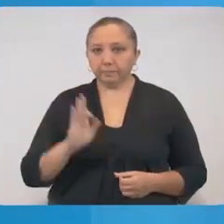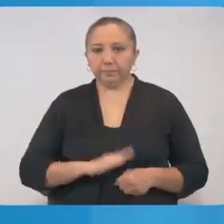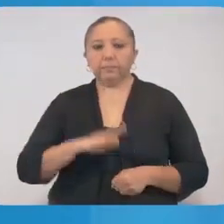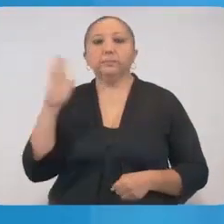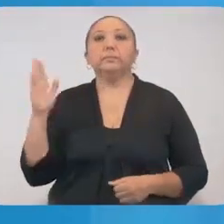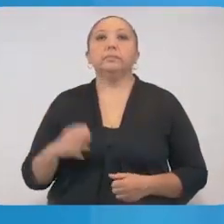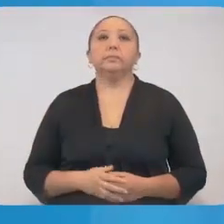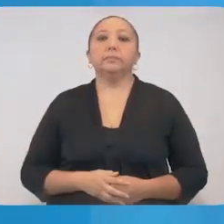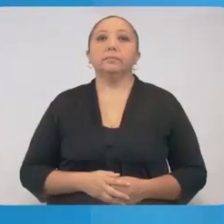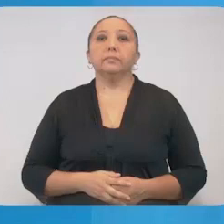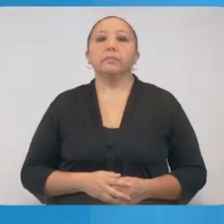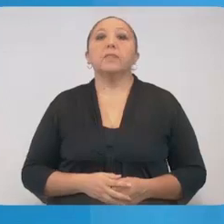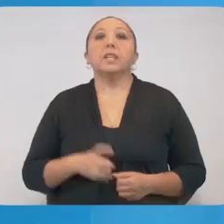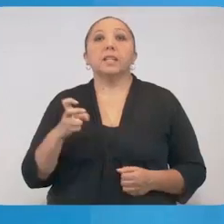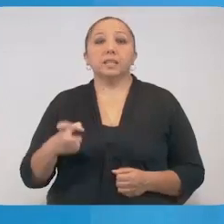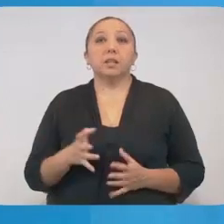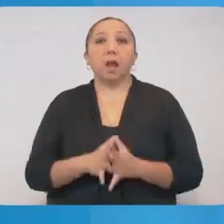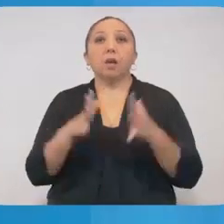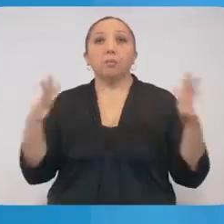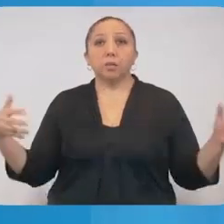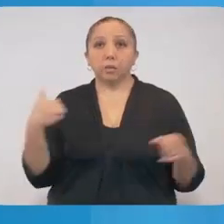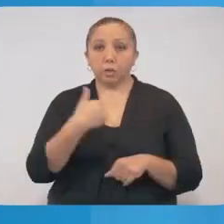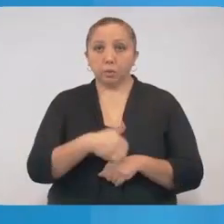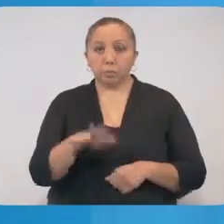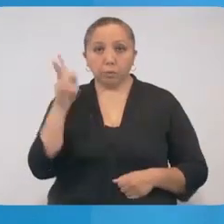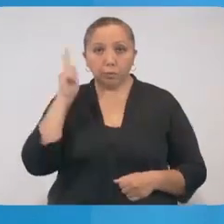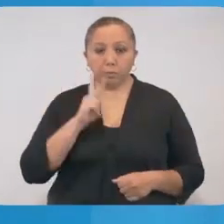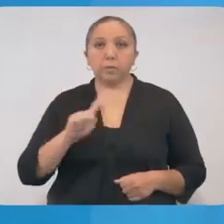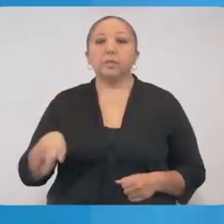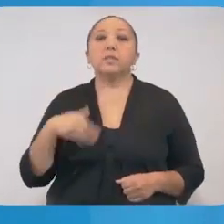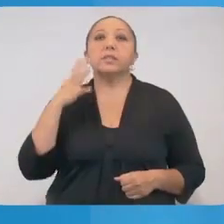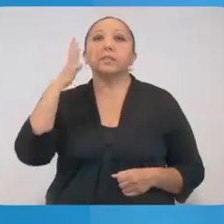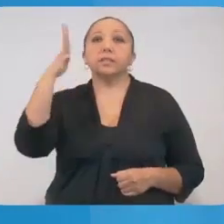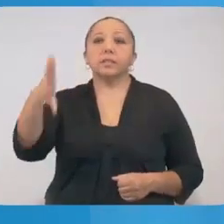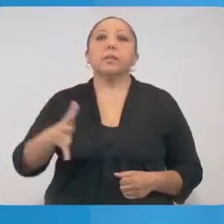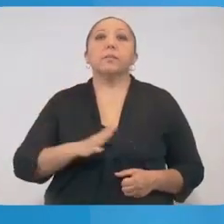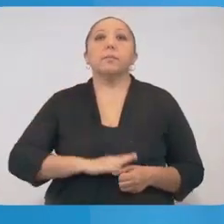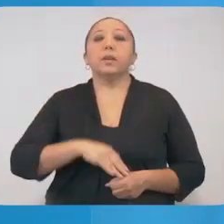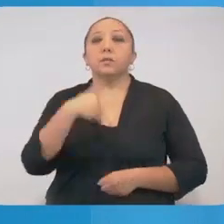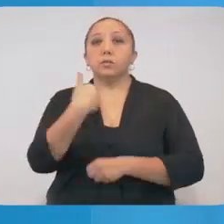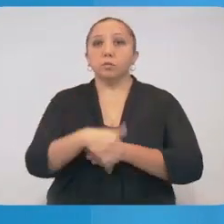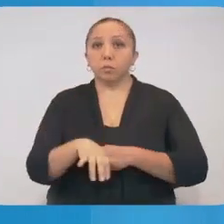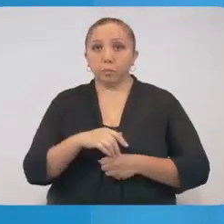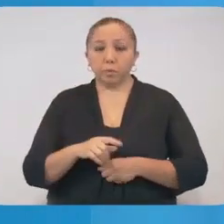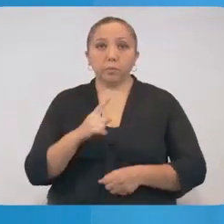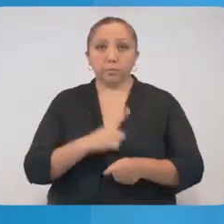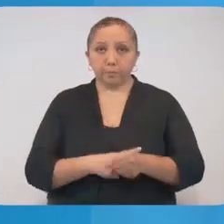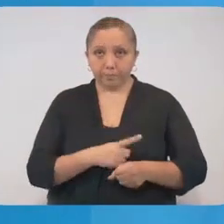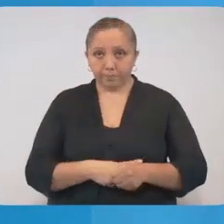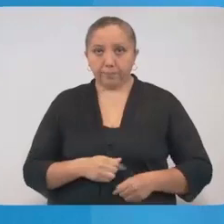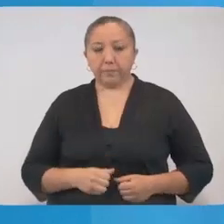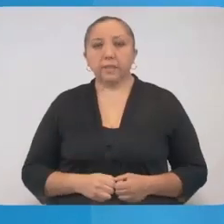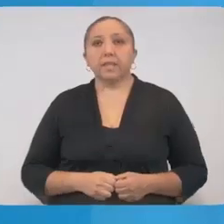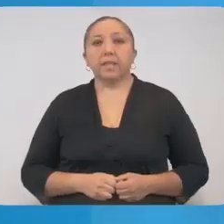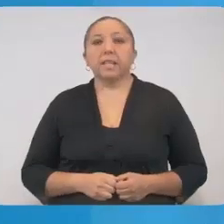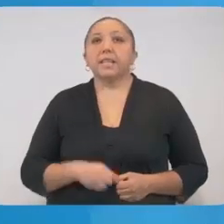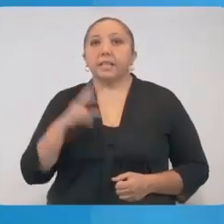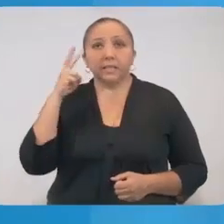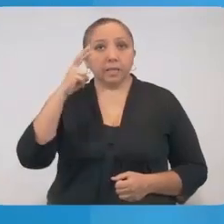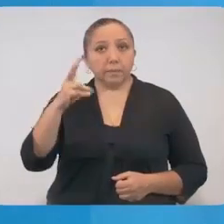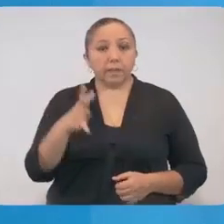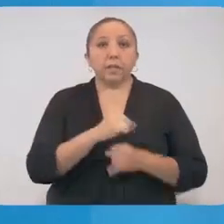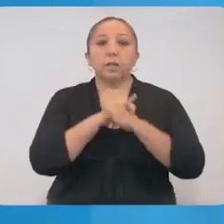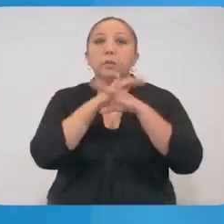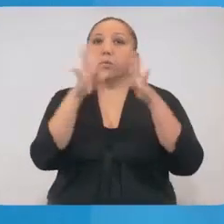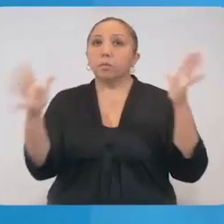Este aumento de número de pruebas implicará, por tanto, un mayor número de casos confirmados, que se reflejará en los partes médicos